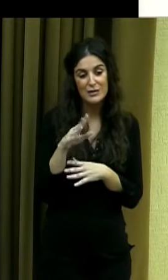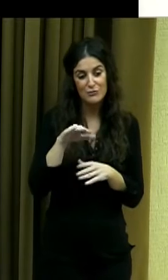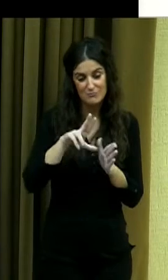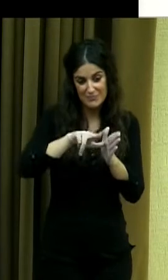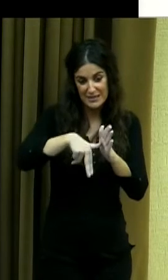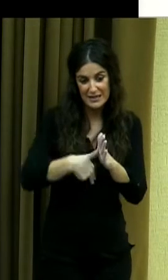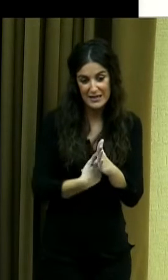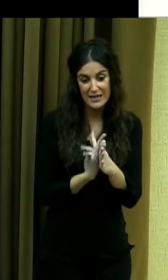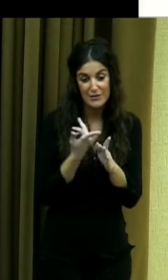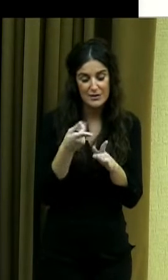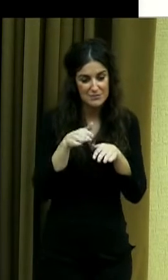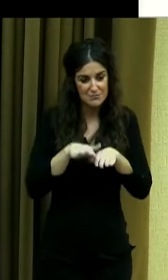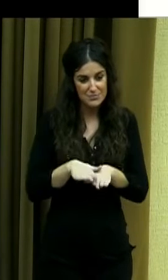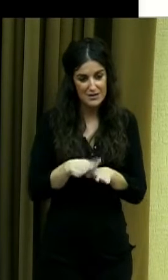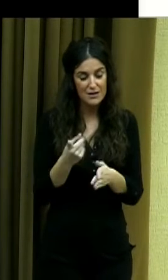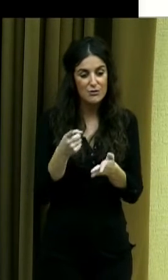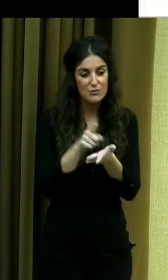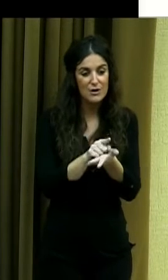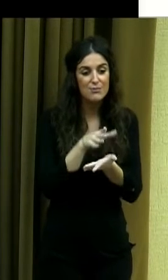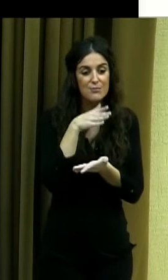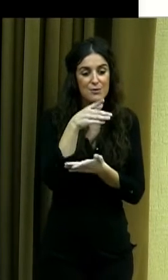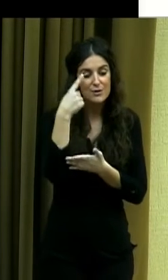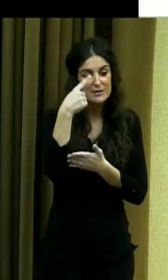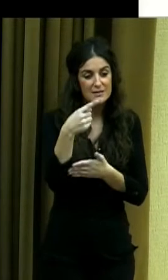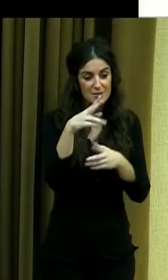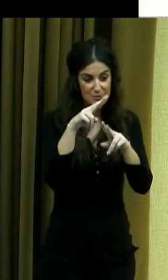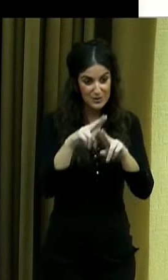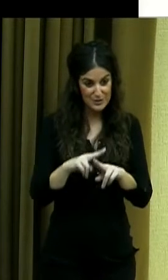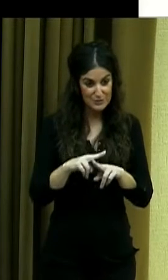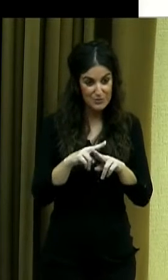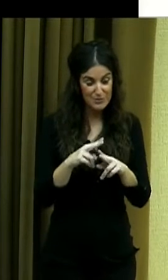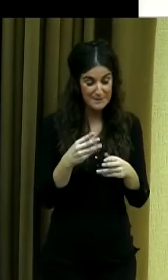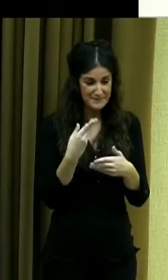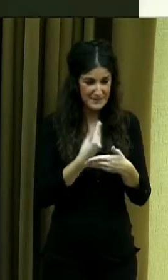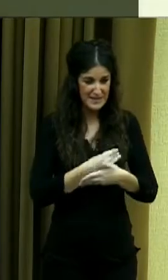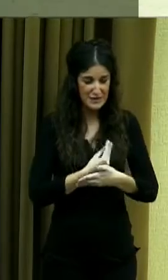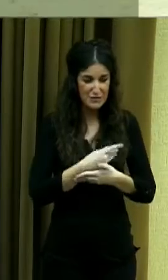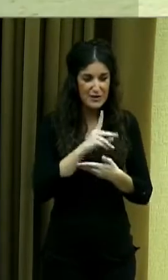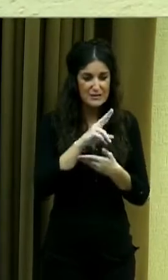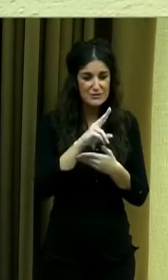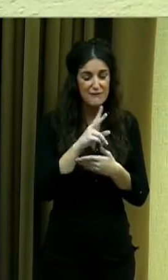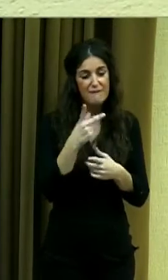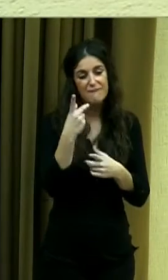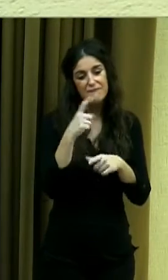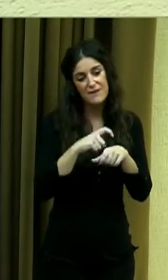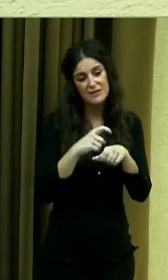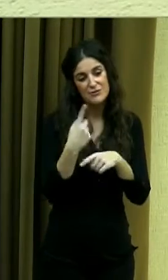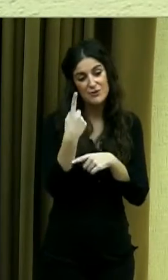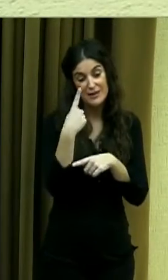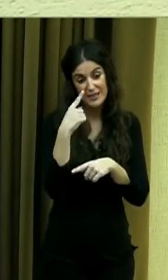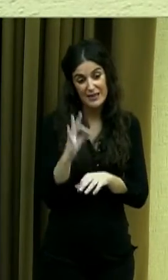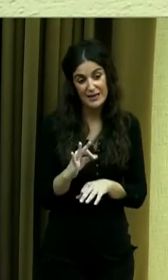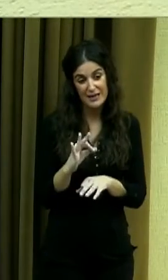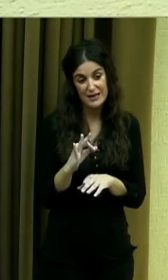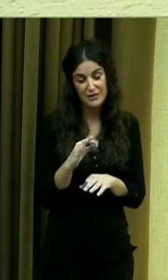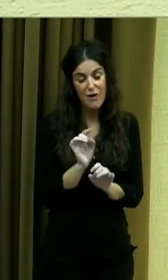aquí de nuevo me voy a parar, ya sabemos, mediante estudios de seguimiento a neonatos con factores de riesgo perinatal, que se ha puesto en evidencia una